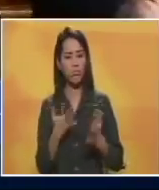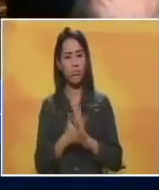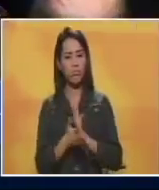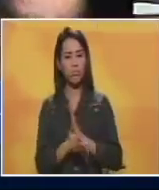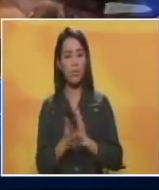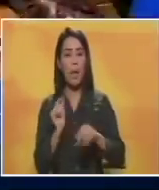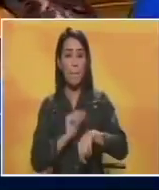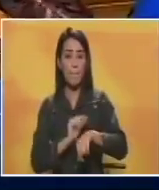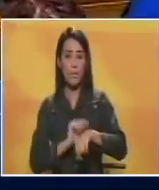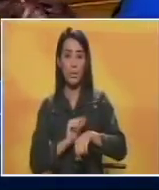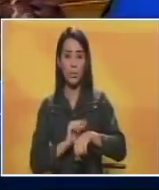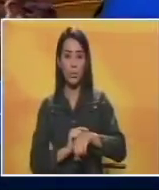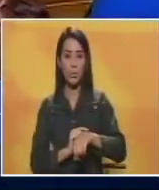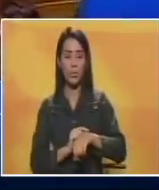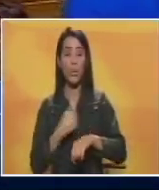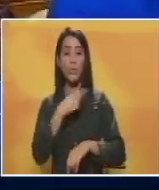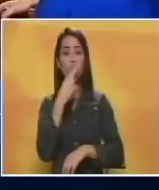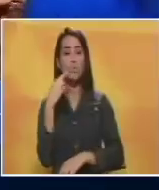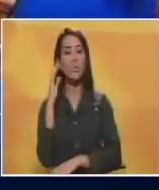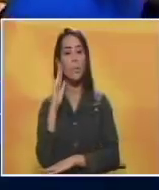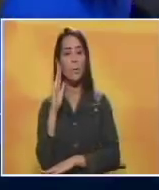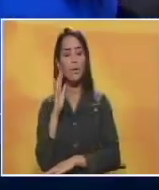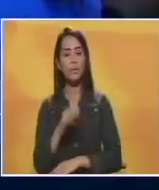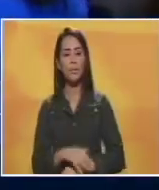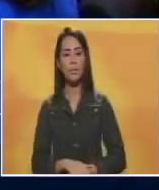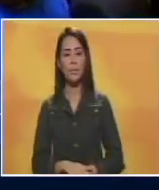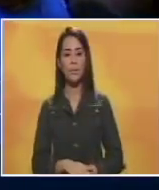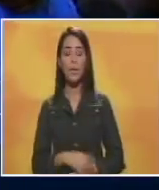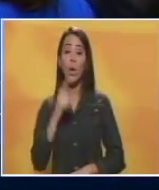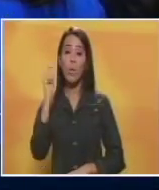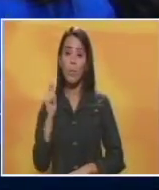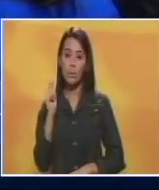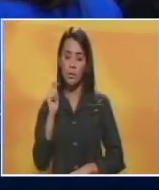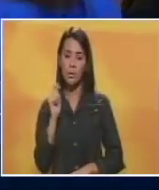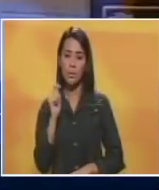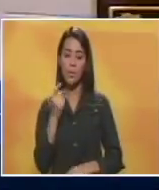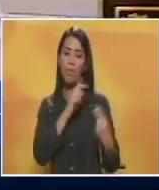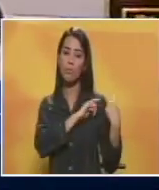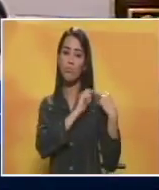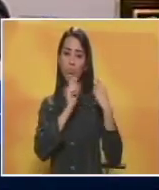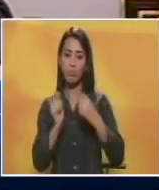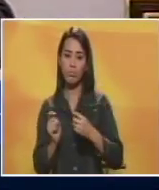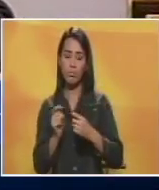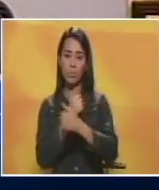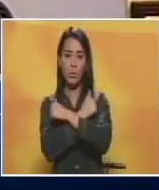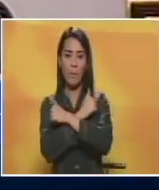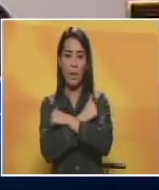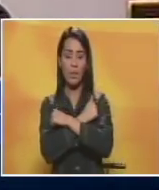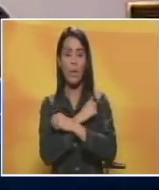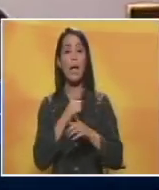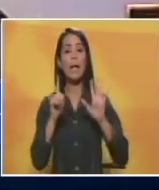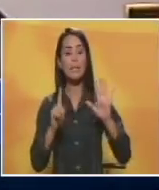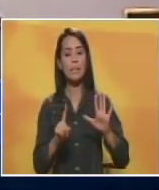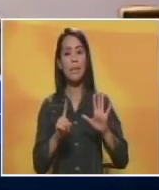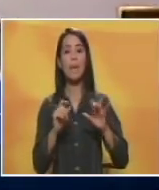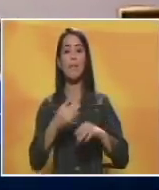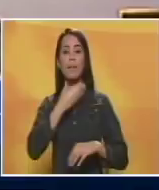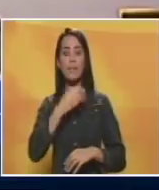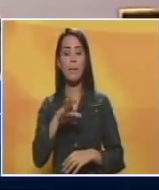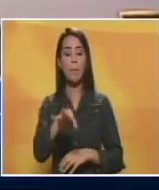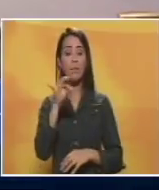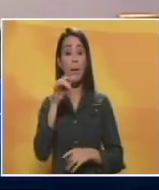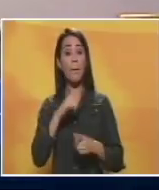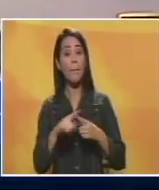hace minutos su juramentación como diputado suplente. Él fue electo el 6 de diciembre de 2015,